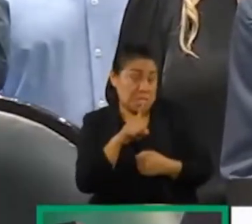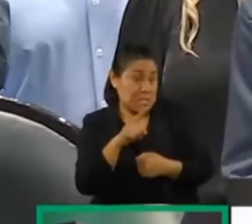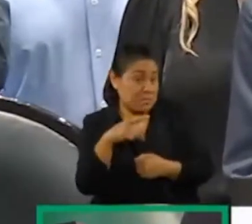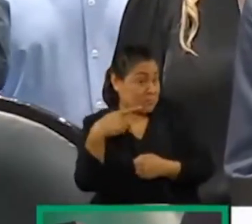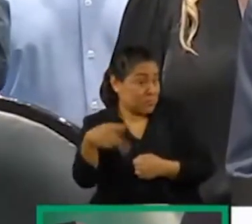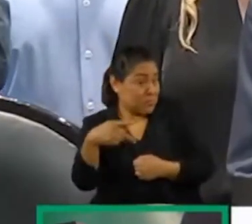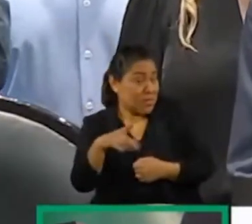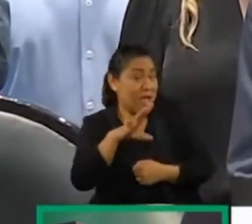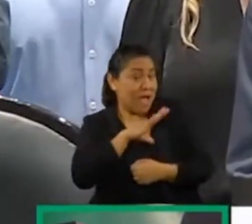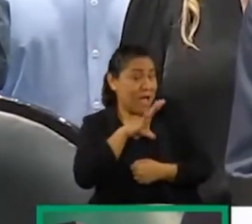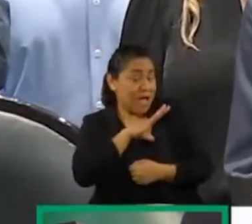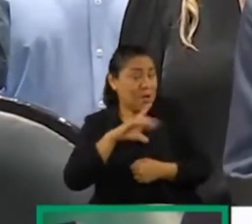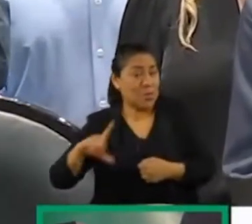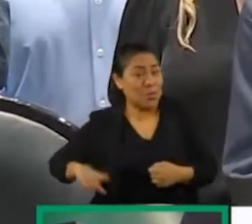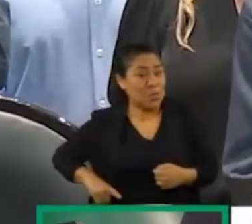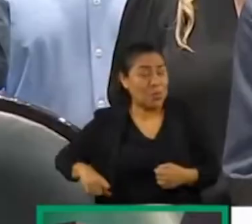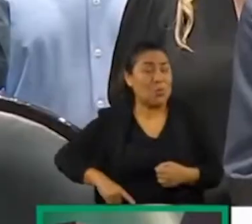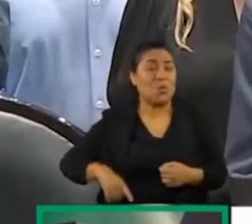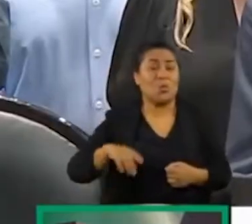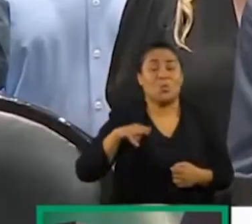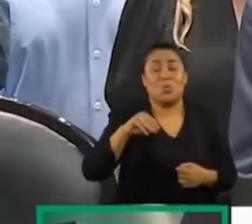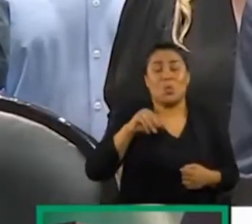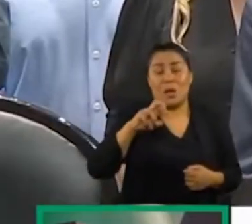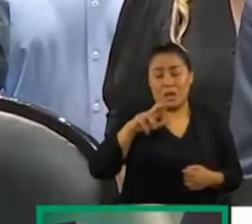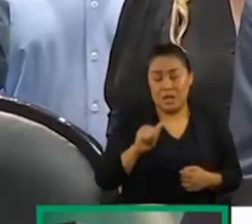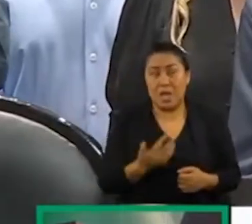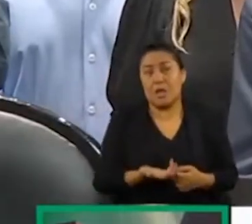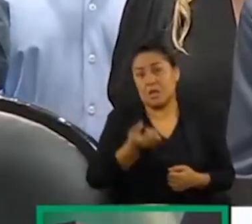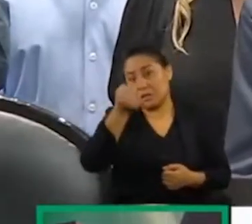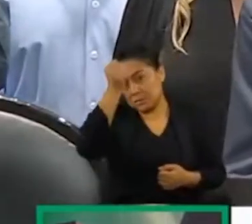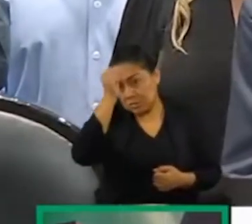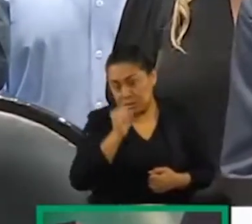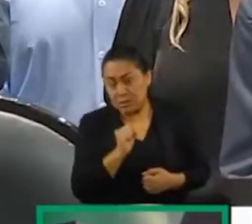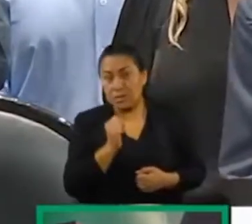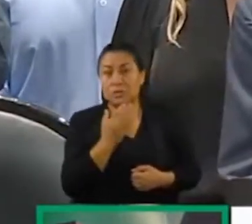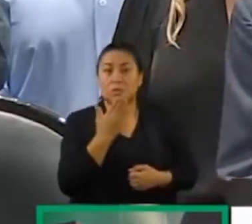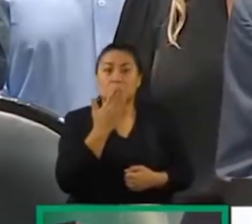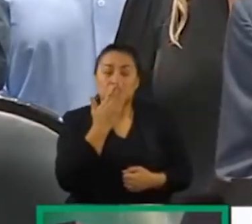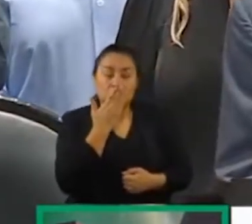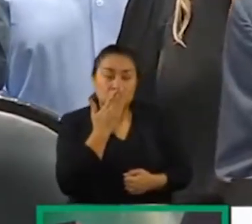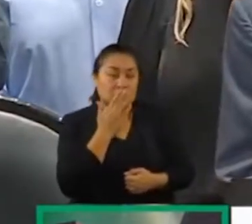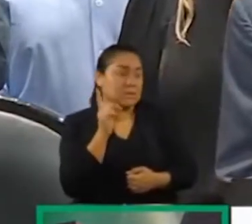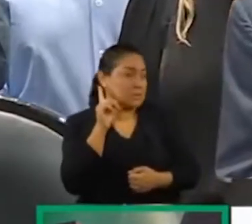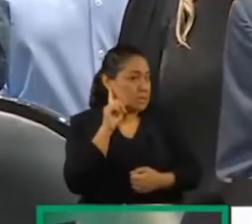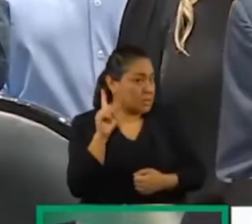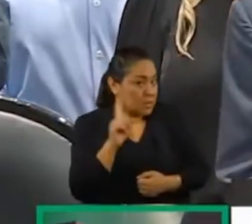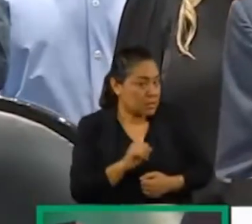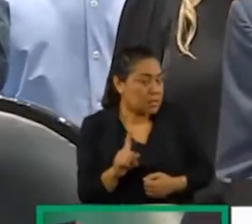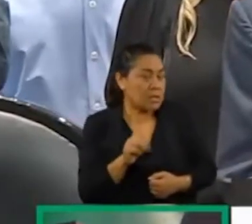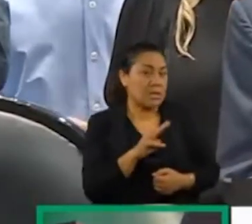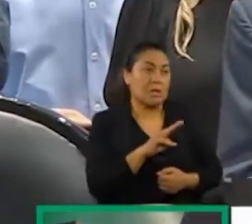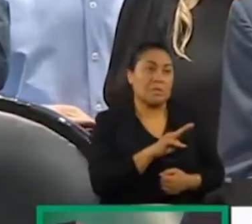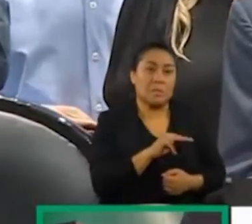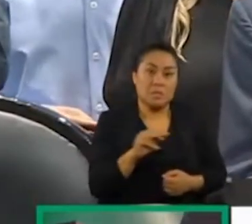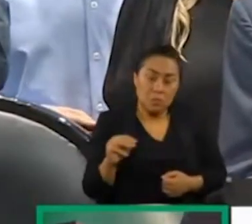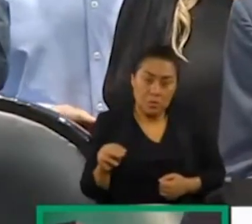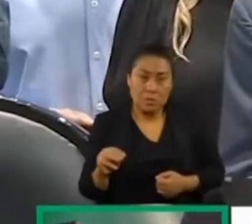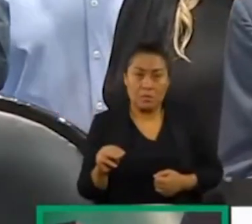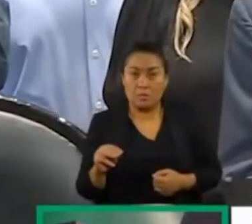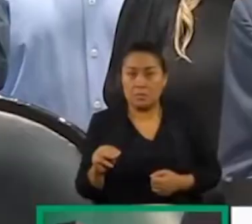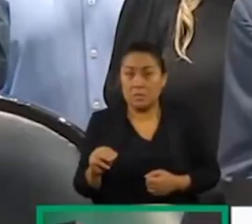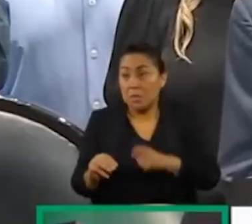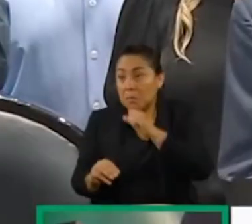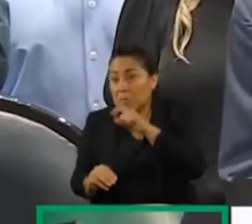por Morena. Sinaloa, Sonora, Zacatecas, Michoacán.